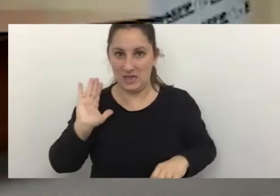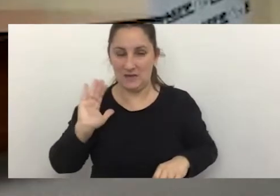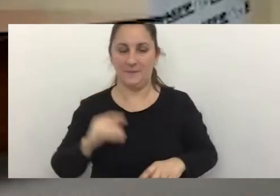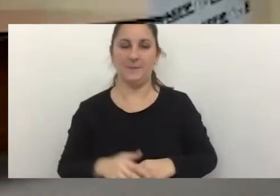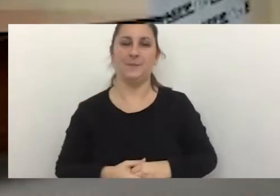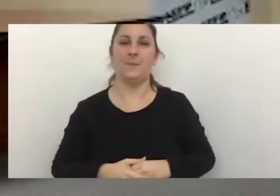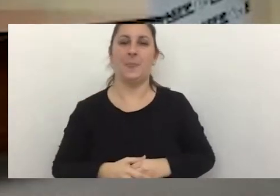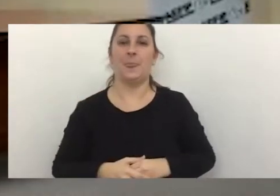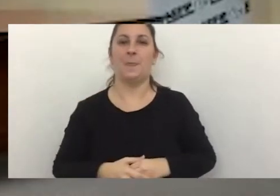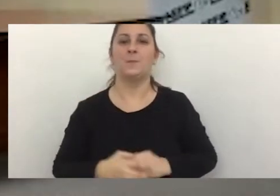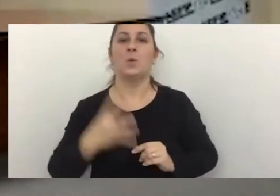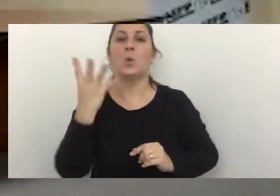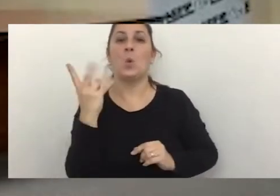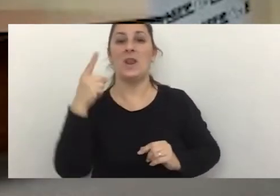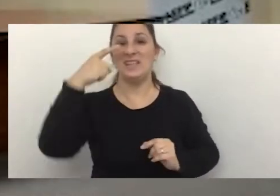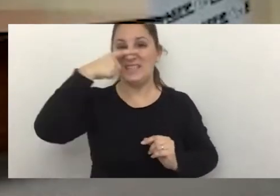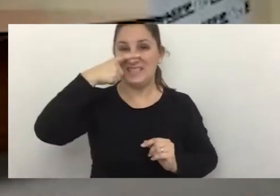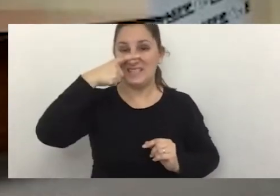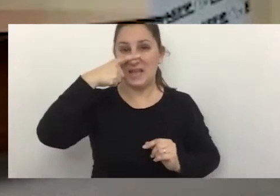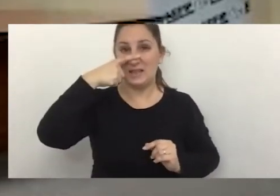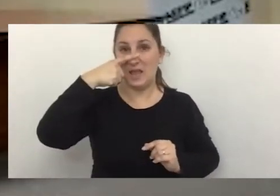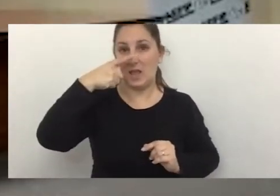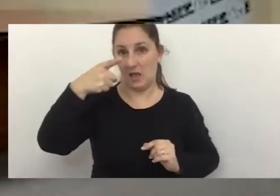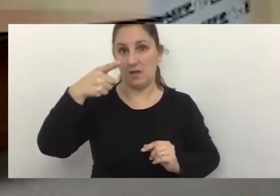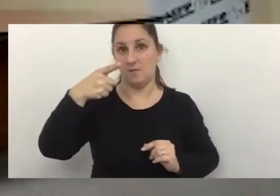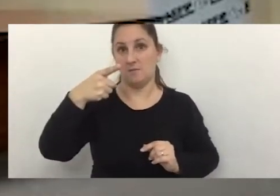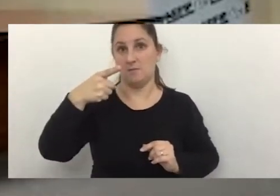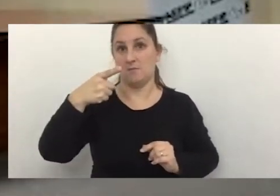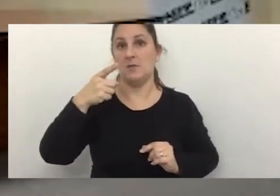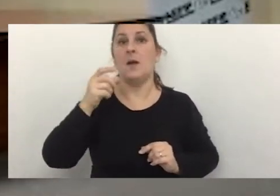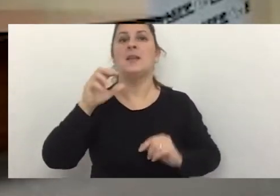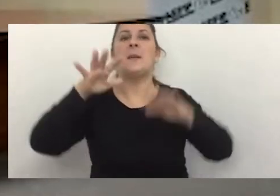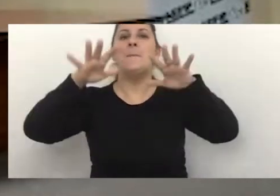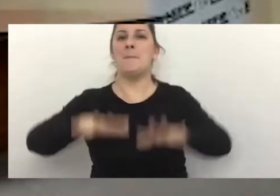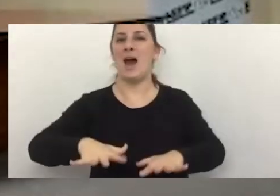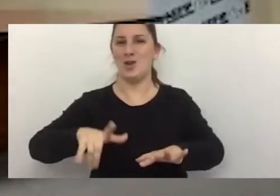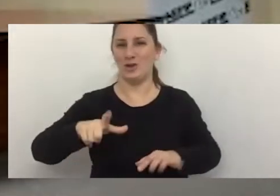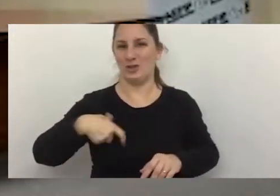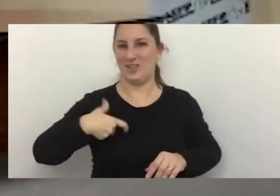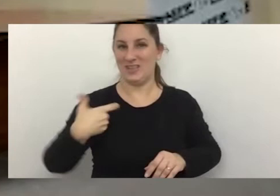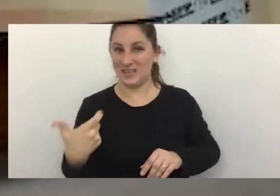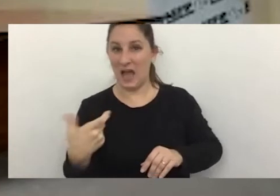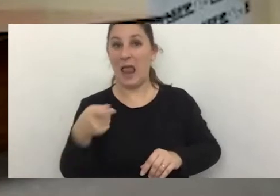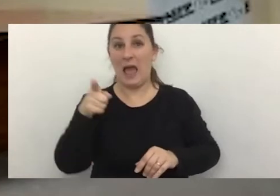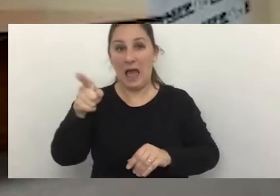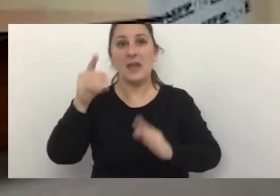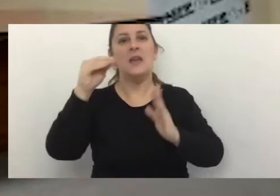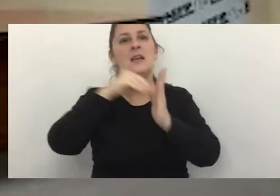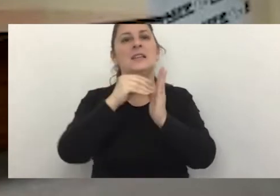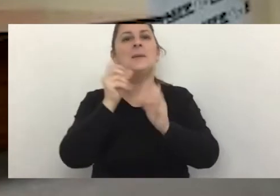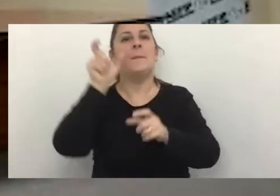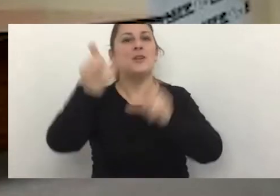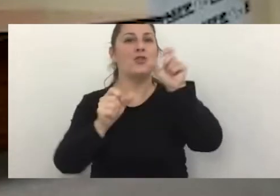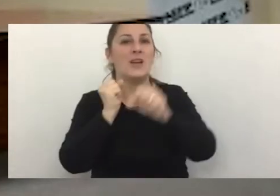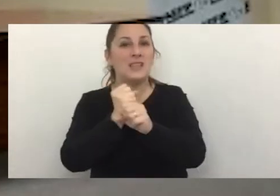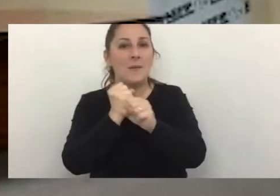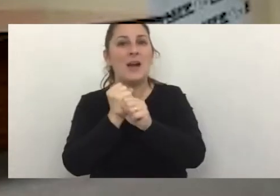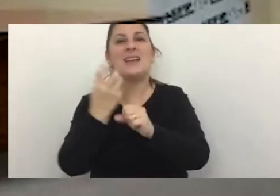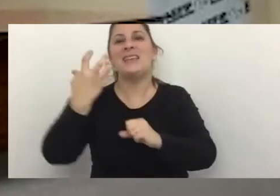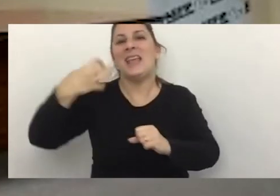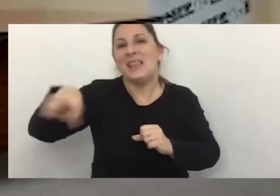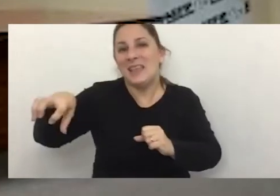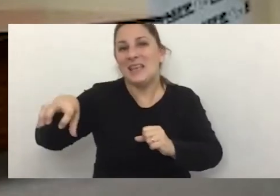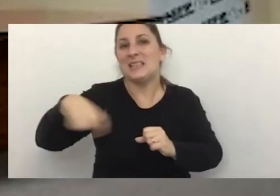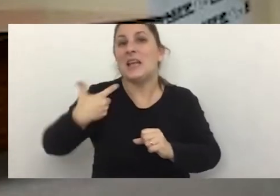el 47, que es un amparo llamado amparo sindical, habla de trabajadores y entidades sindicales sin